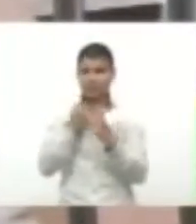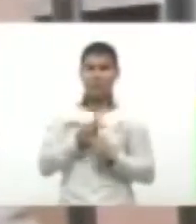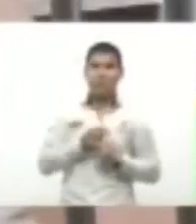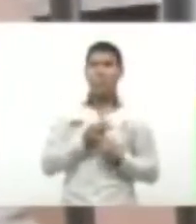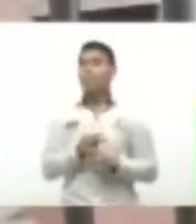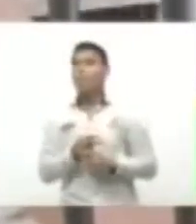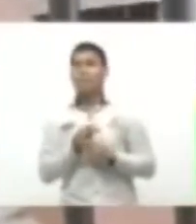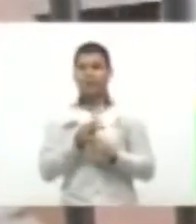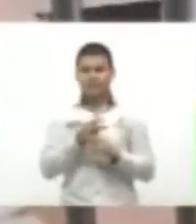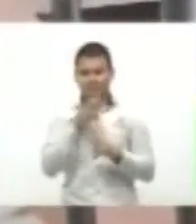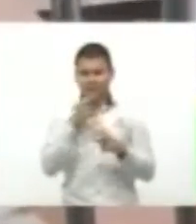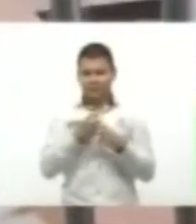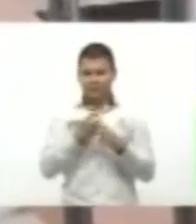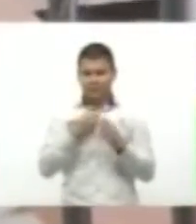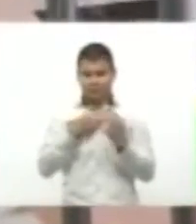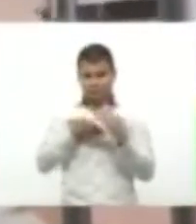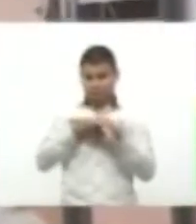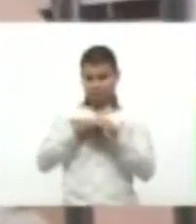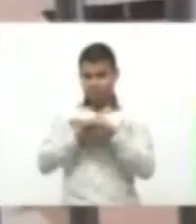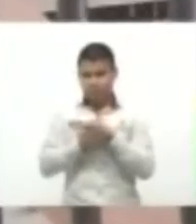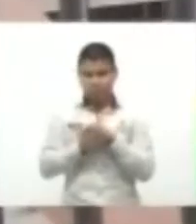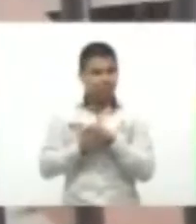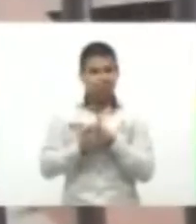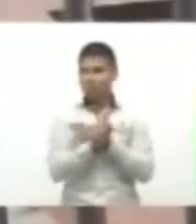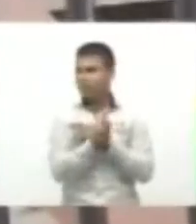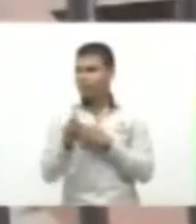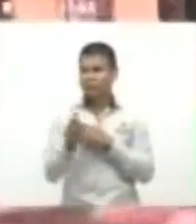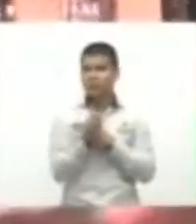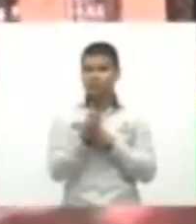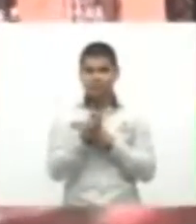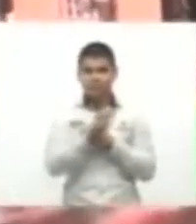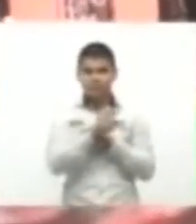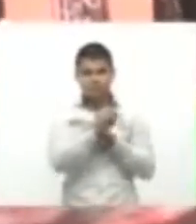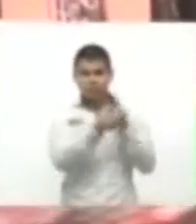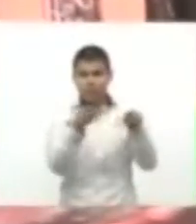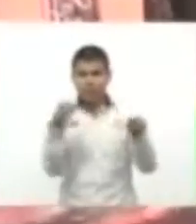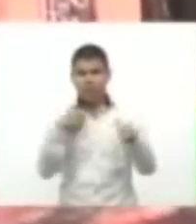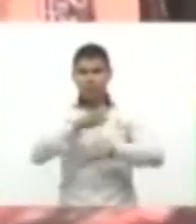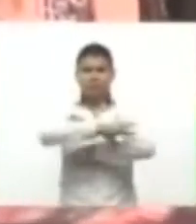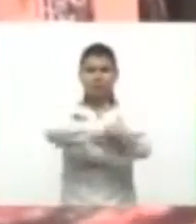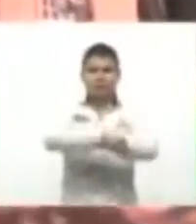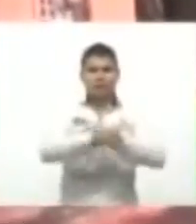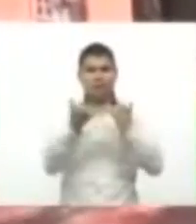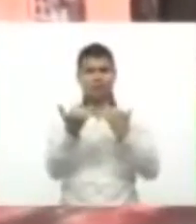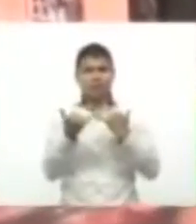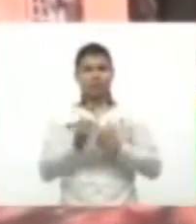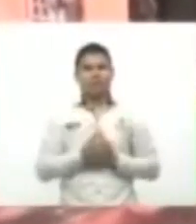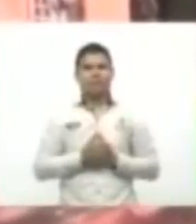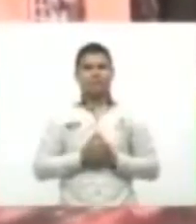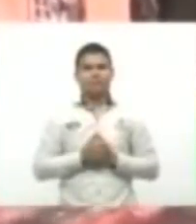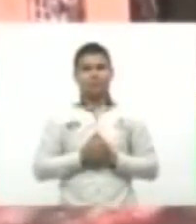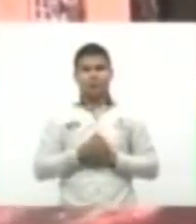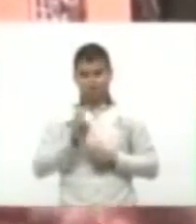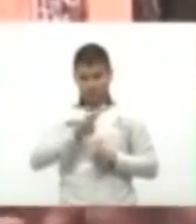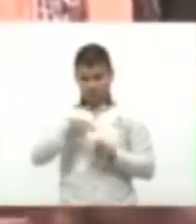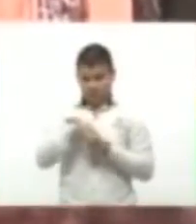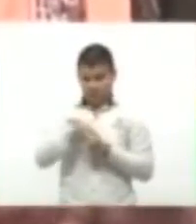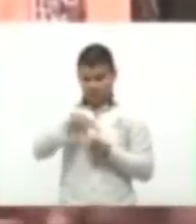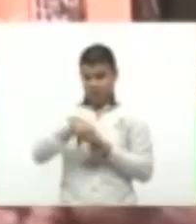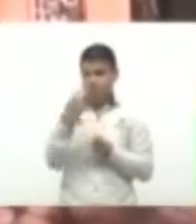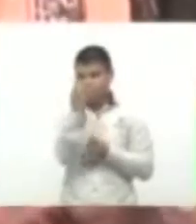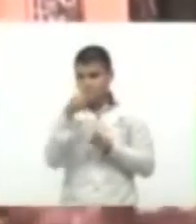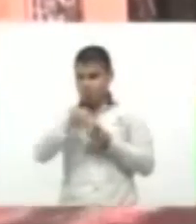no se puede salir por miedo a los bandidos. Ya cogen la modalidad de que ya no son dos en moto, sino que ya